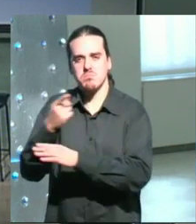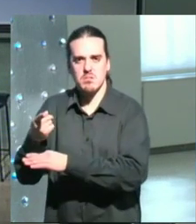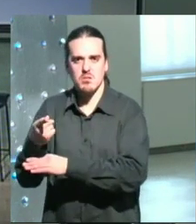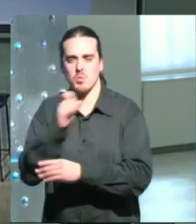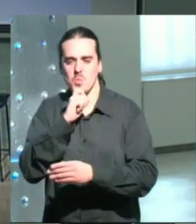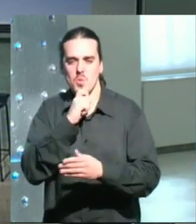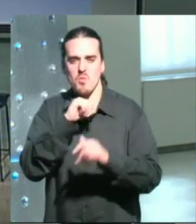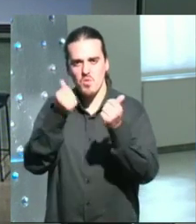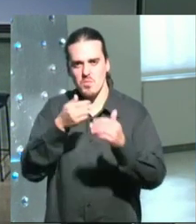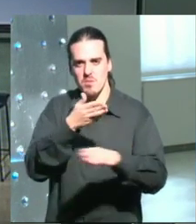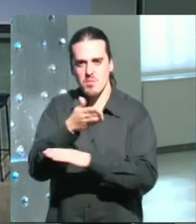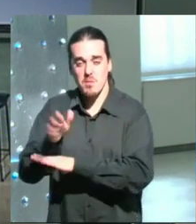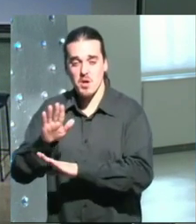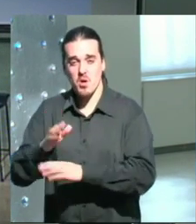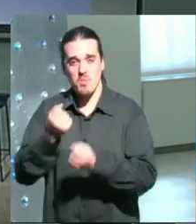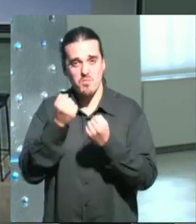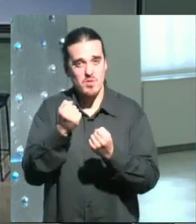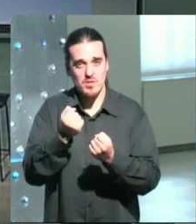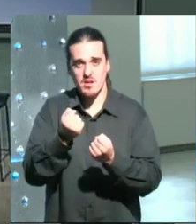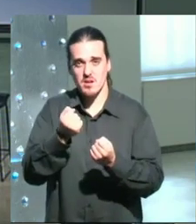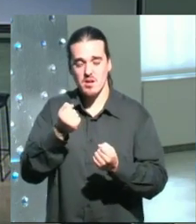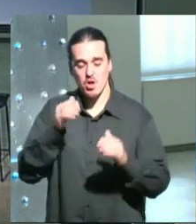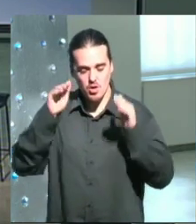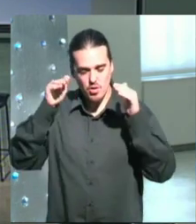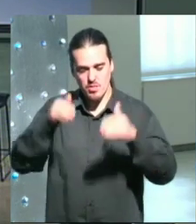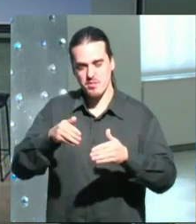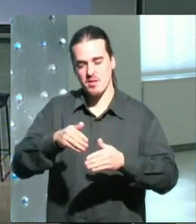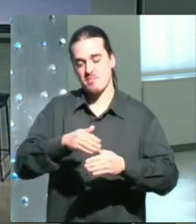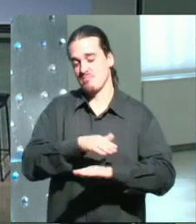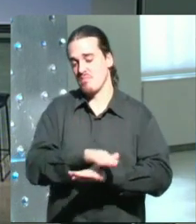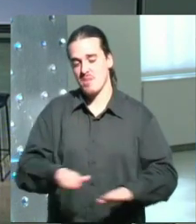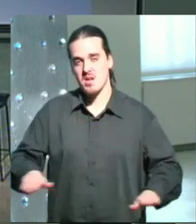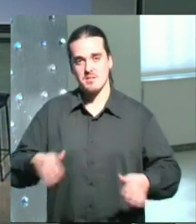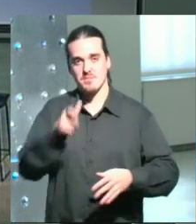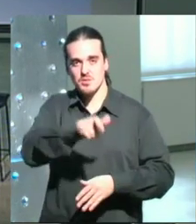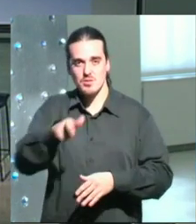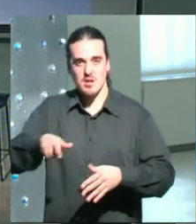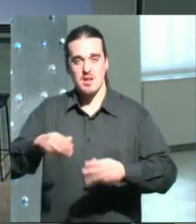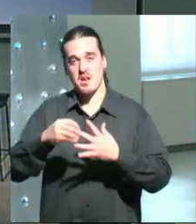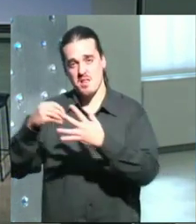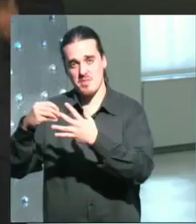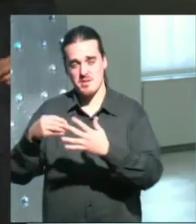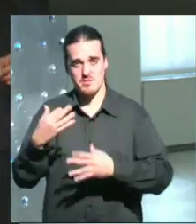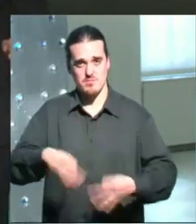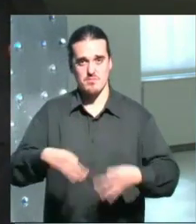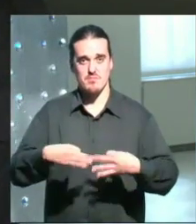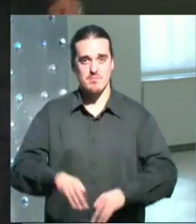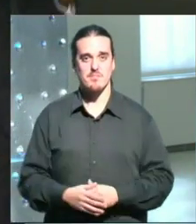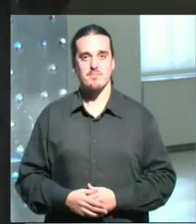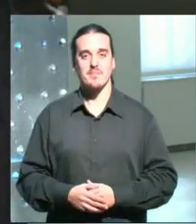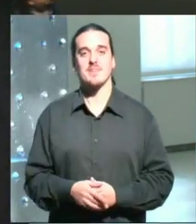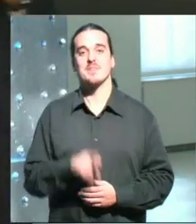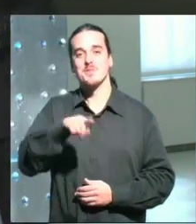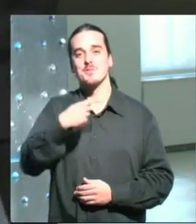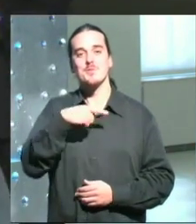el poder se concentraba en los líderes a pie de calle. Y una vez más, lo que vamos a ver aquí hoy es que eso